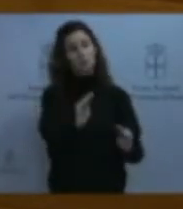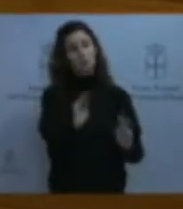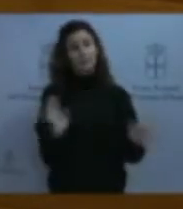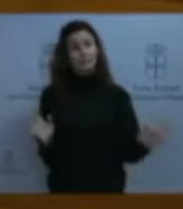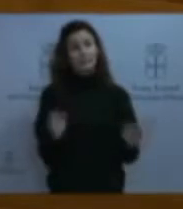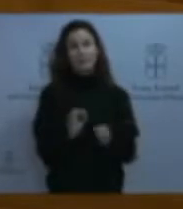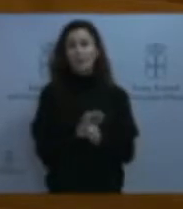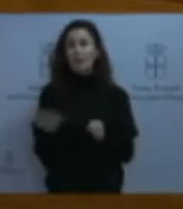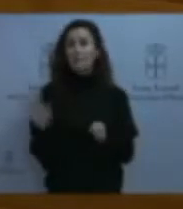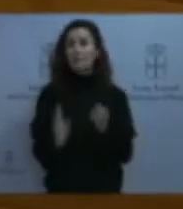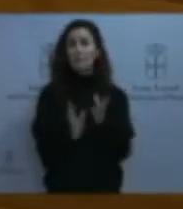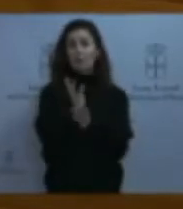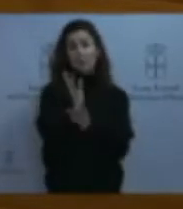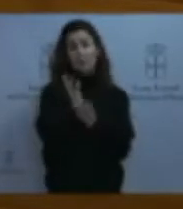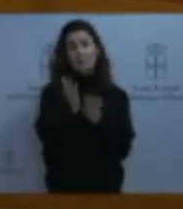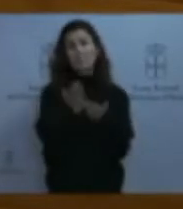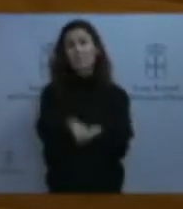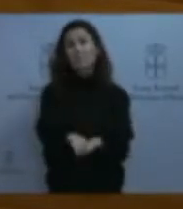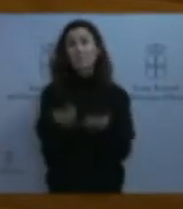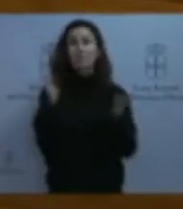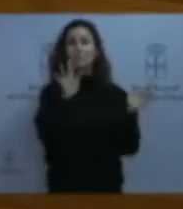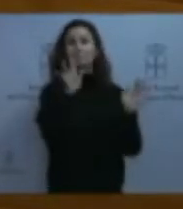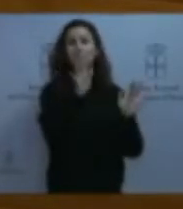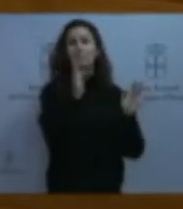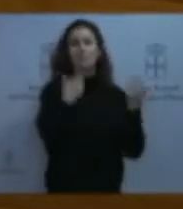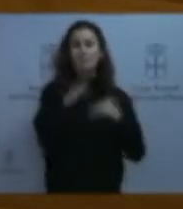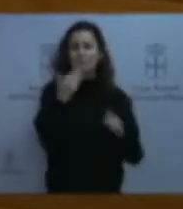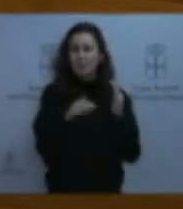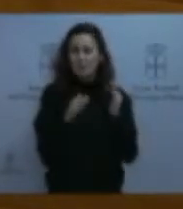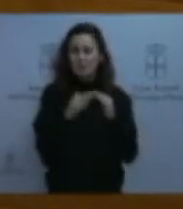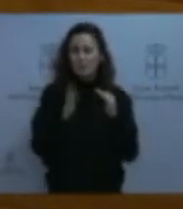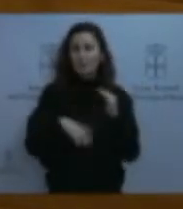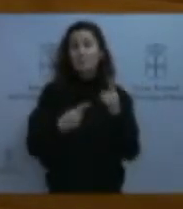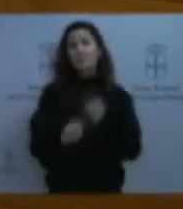esta, yo les pediría siempre menos demagogia y de vez en cuando alguna propuesta.